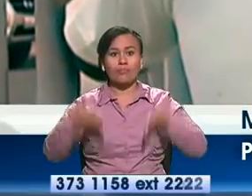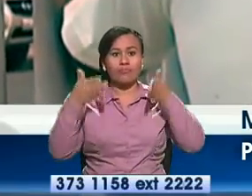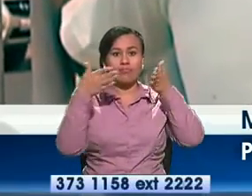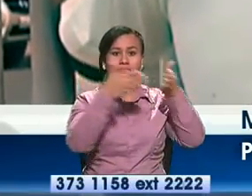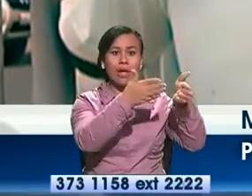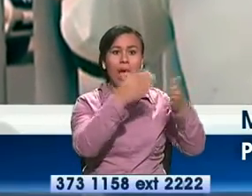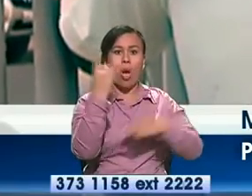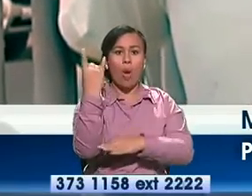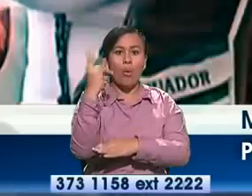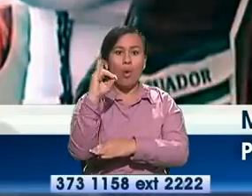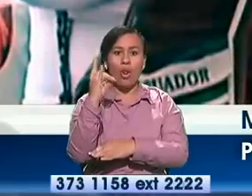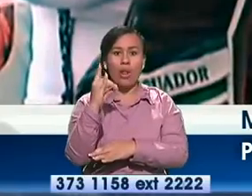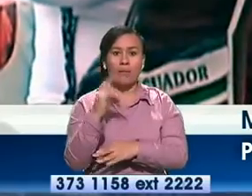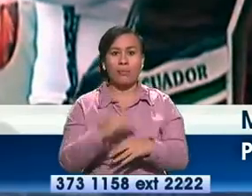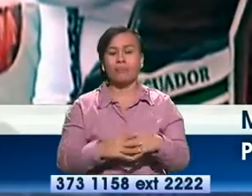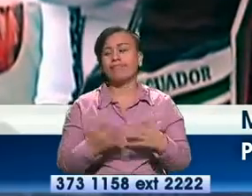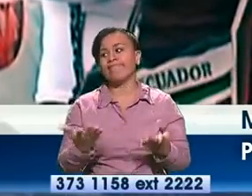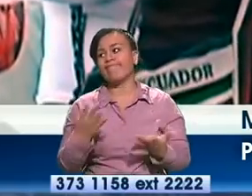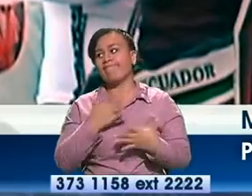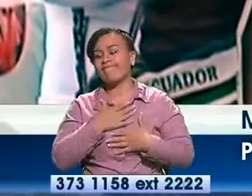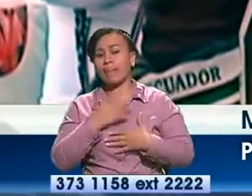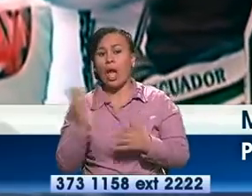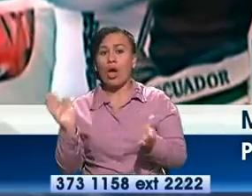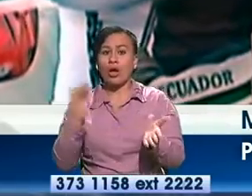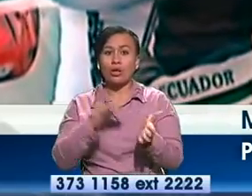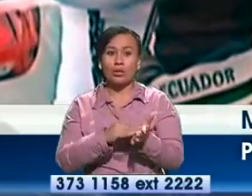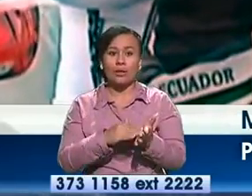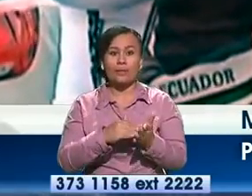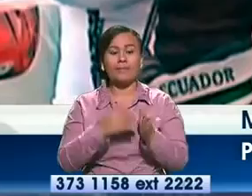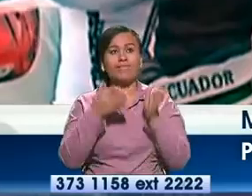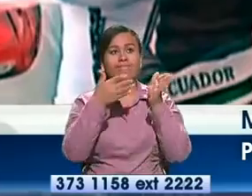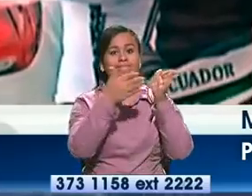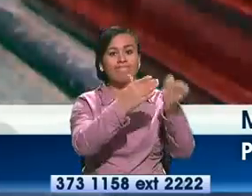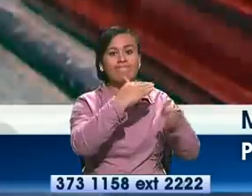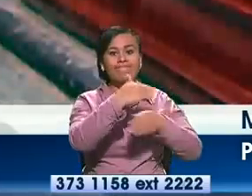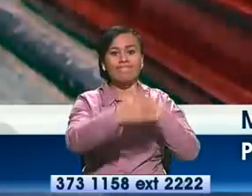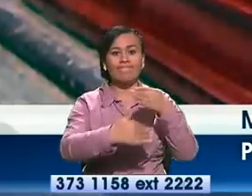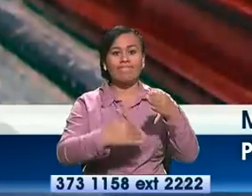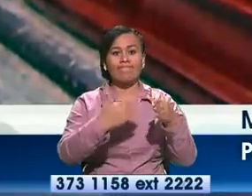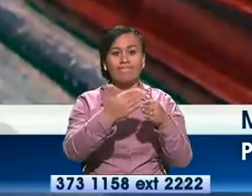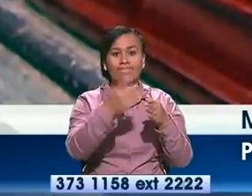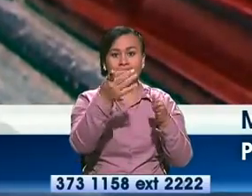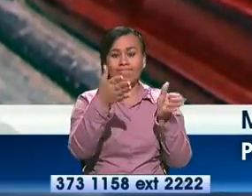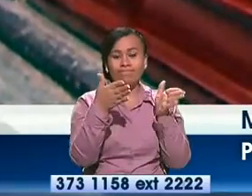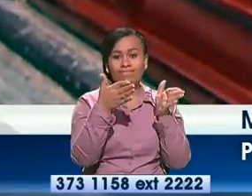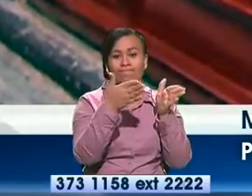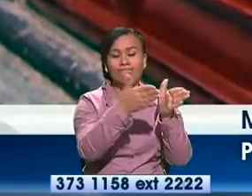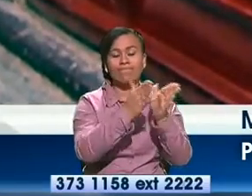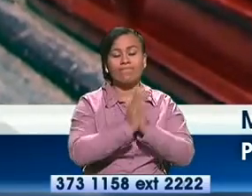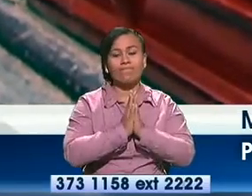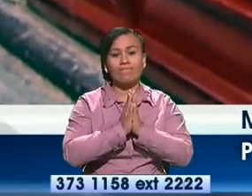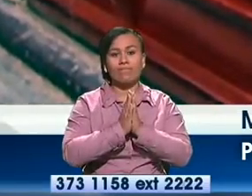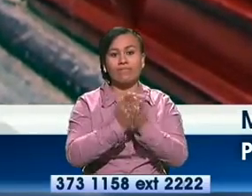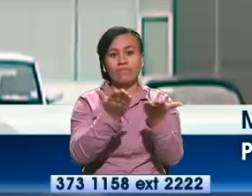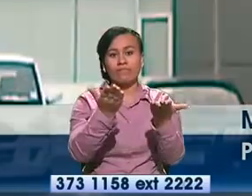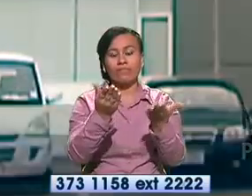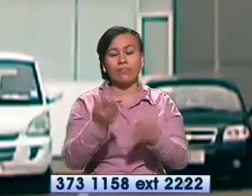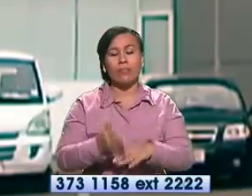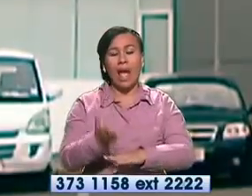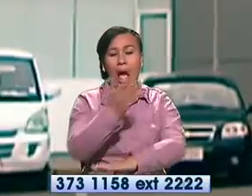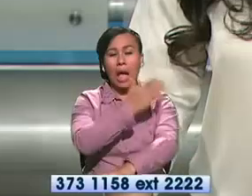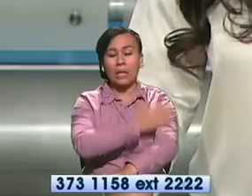salió a cambiar su suerte y a la que volverá. Envuelto en un ataúd, informó Jorge